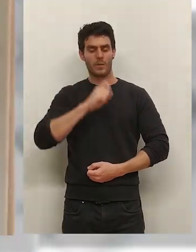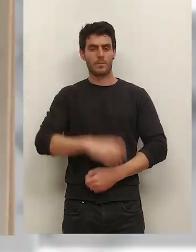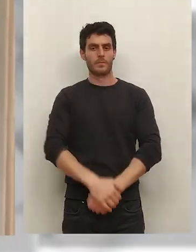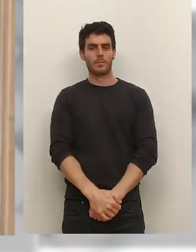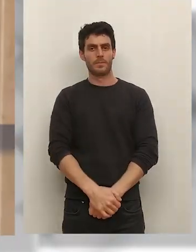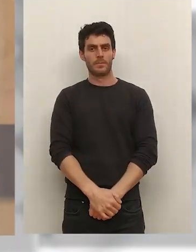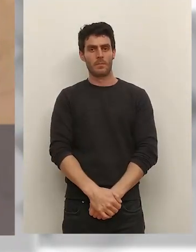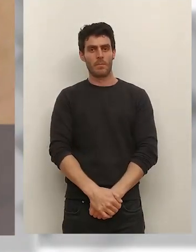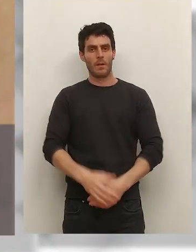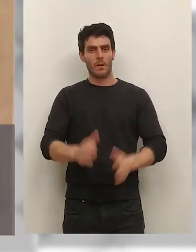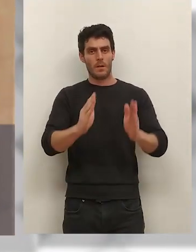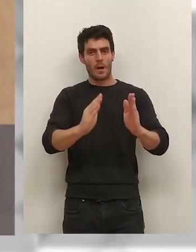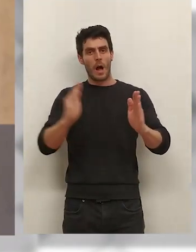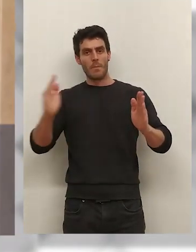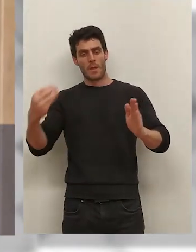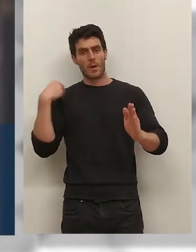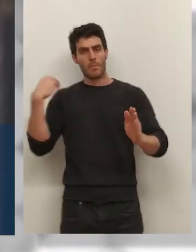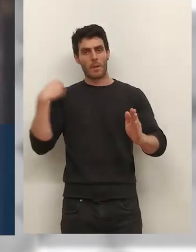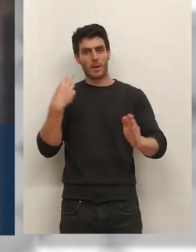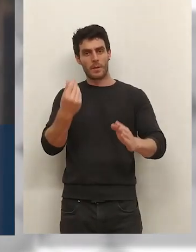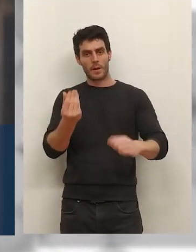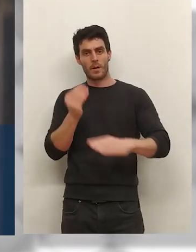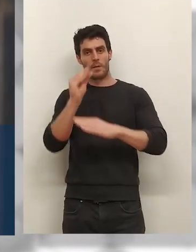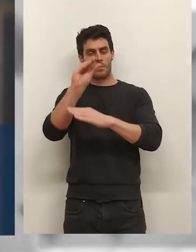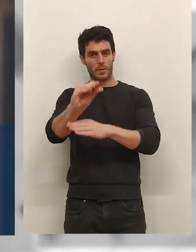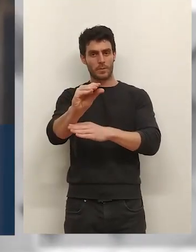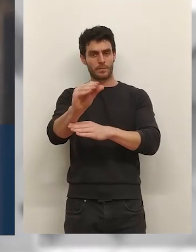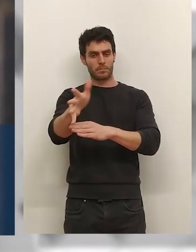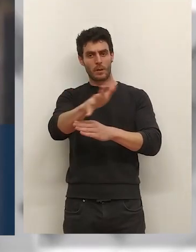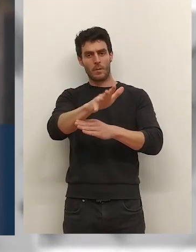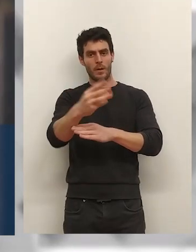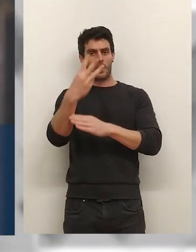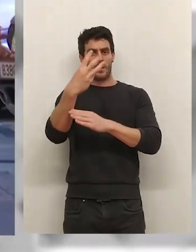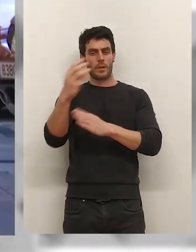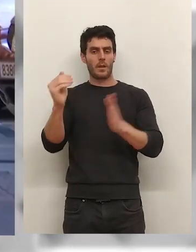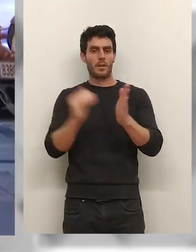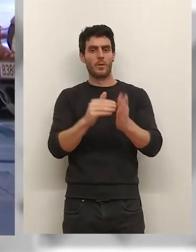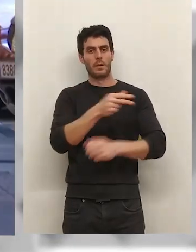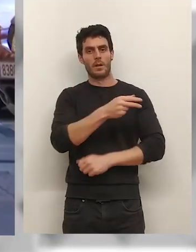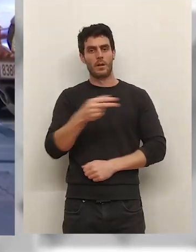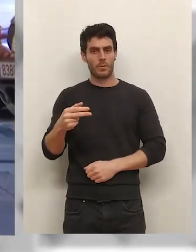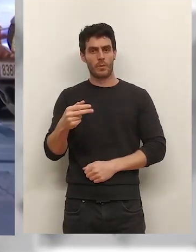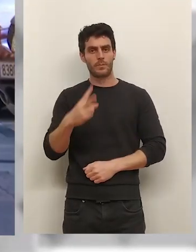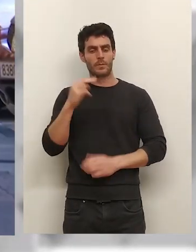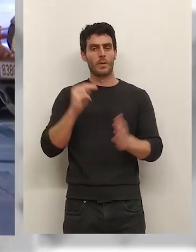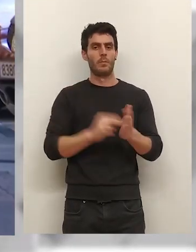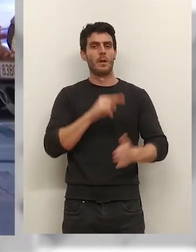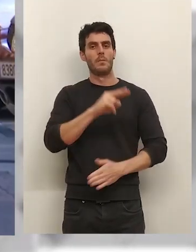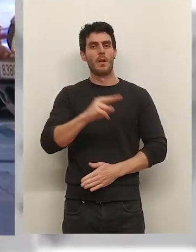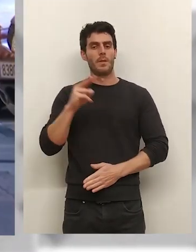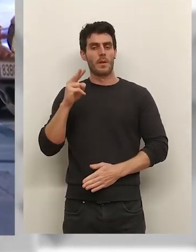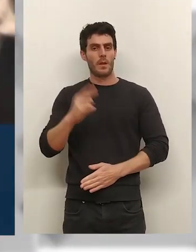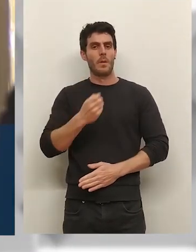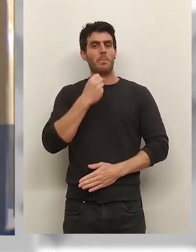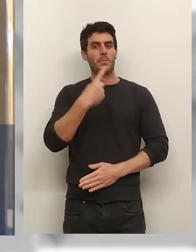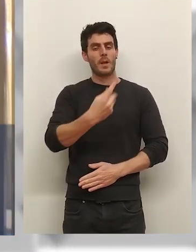año. Esta ampliación cuenta con una partida presupuestaria que roza los 300.000 euros. A lo largo de